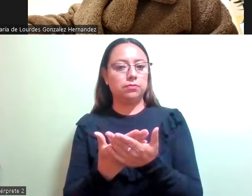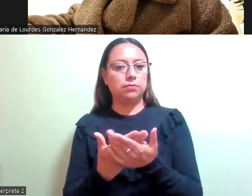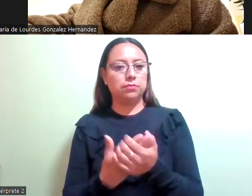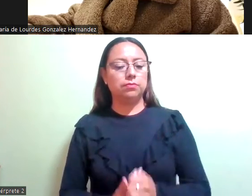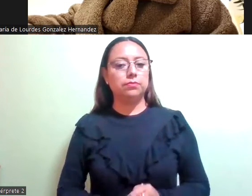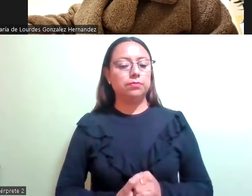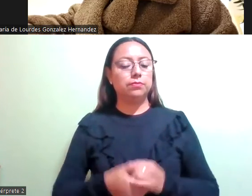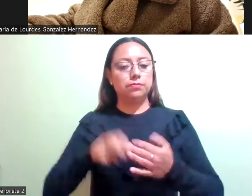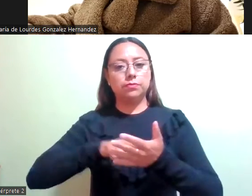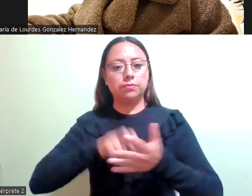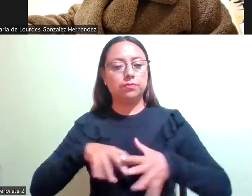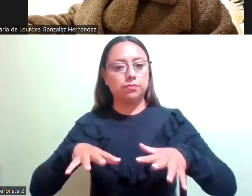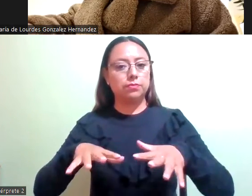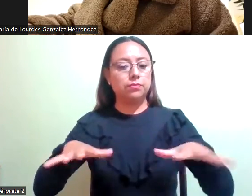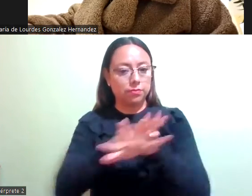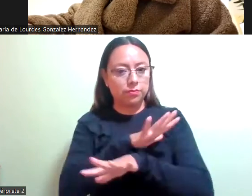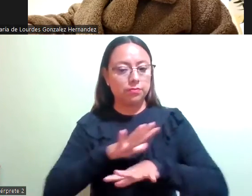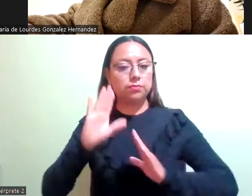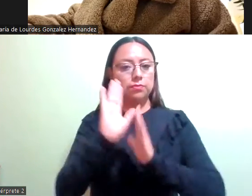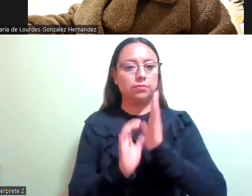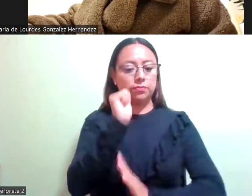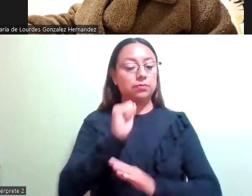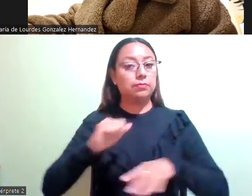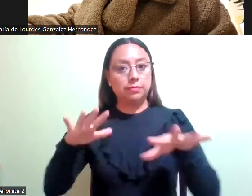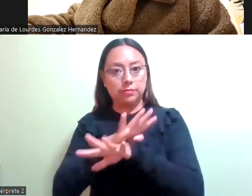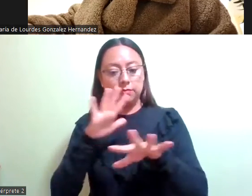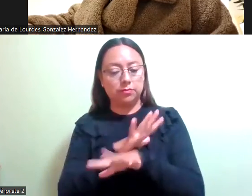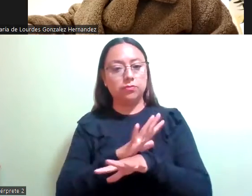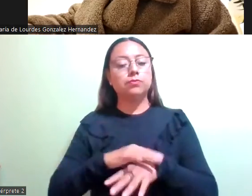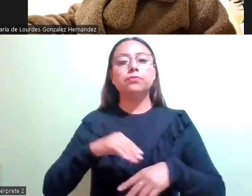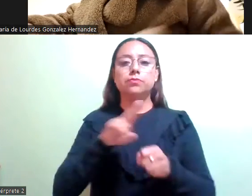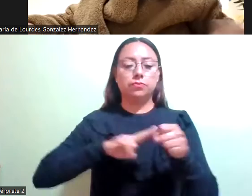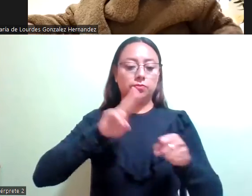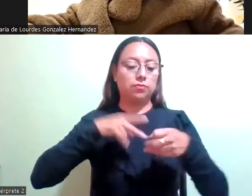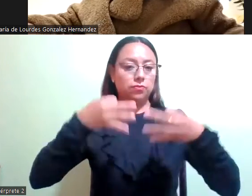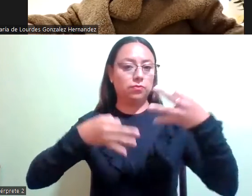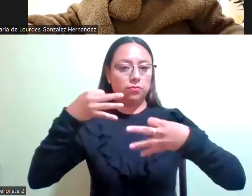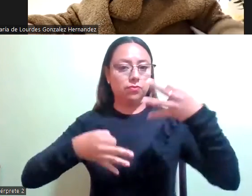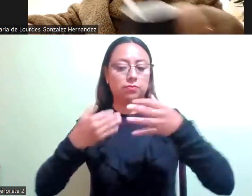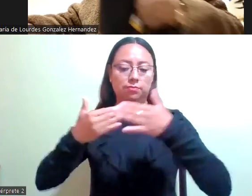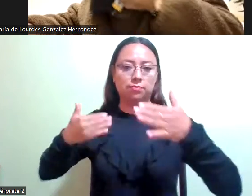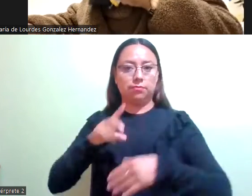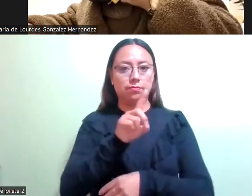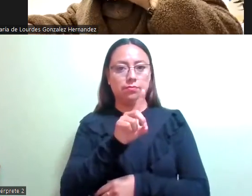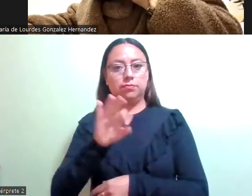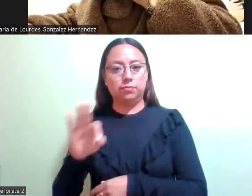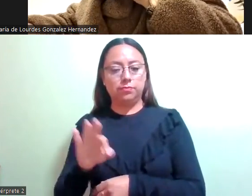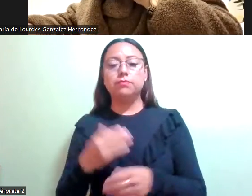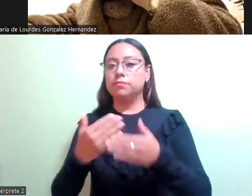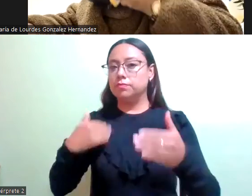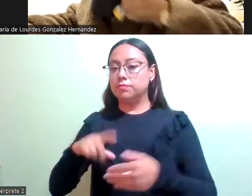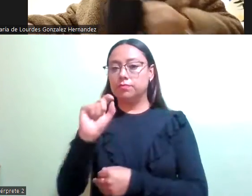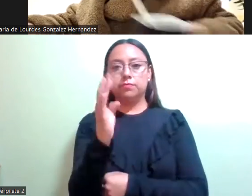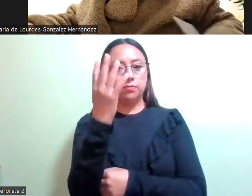la reforma constitucional que modifica la naturaleza jurídico-política del entonces Distrito Federal del 29 de enero de